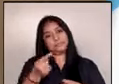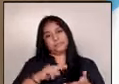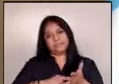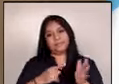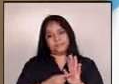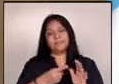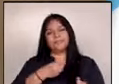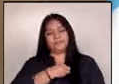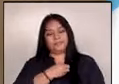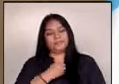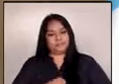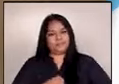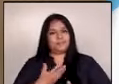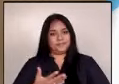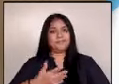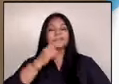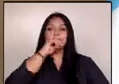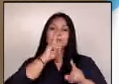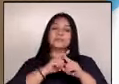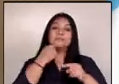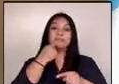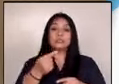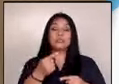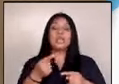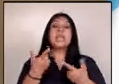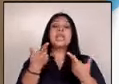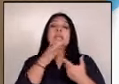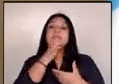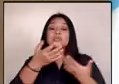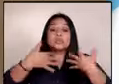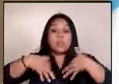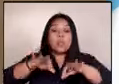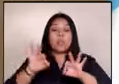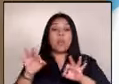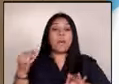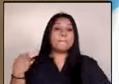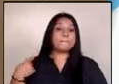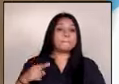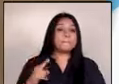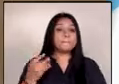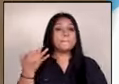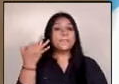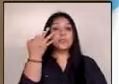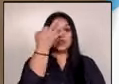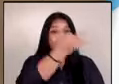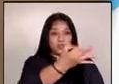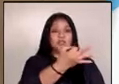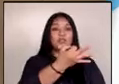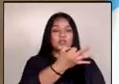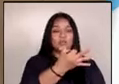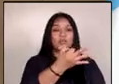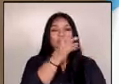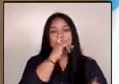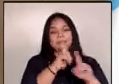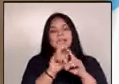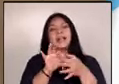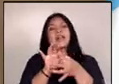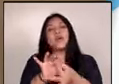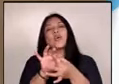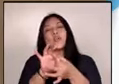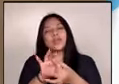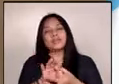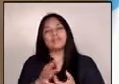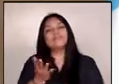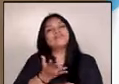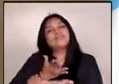lo que queremos decir es una puerta abierta a la futuro y a la a la cooperación entre